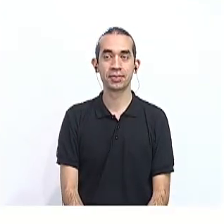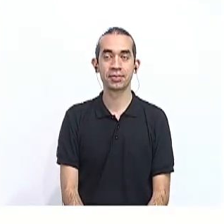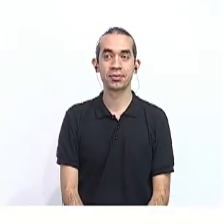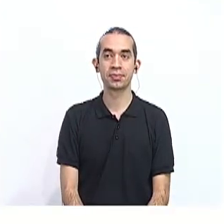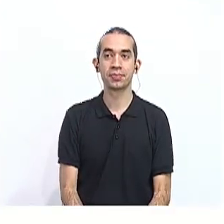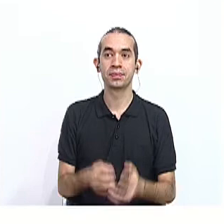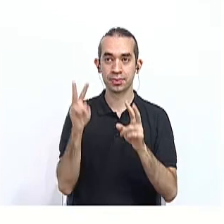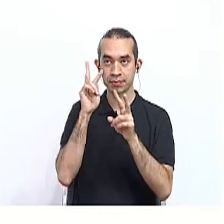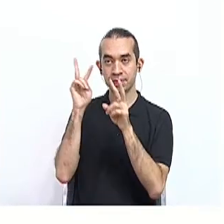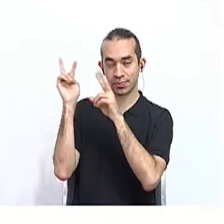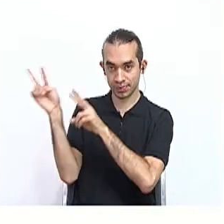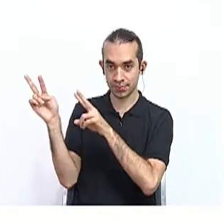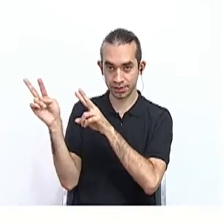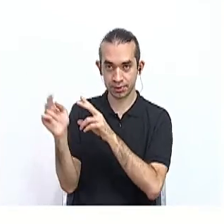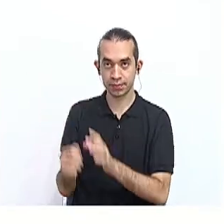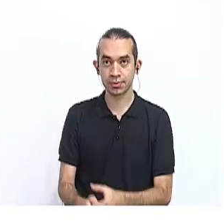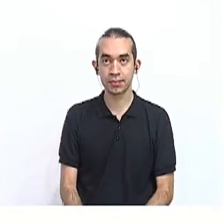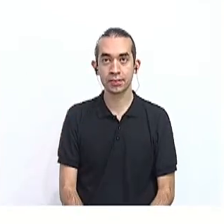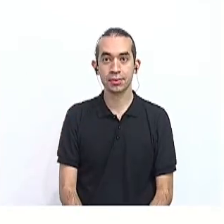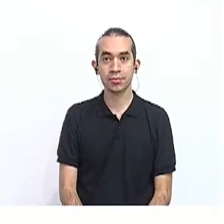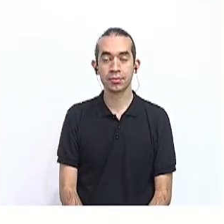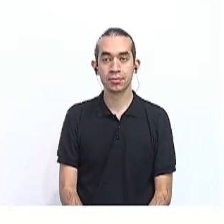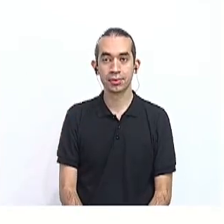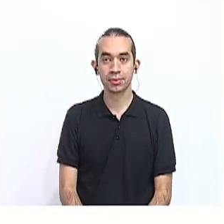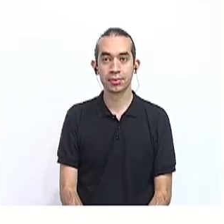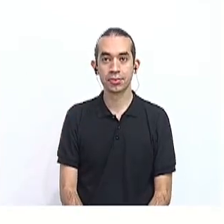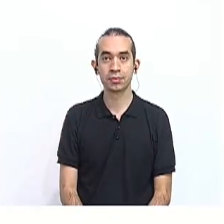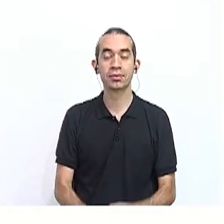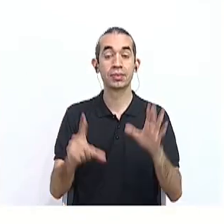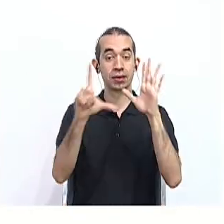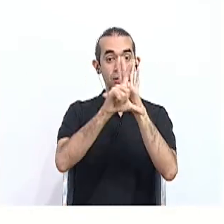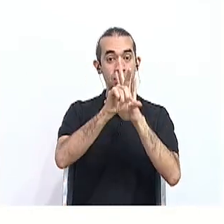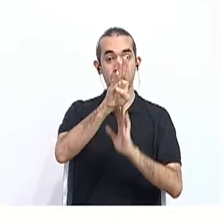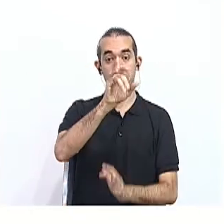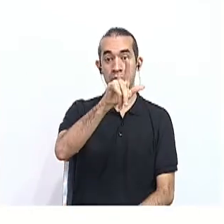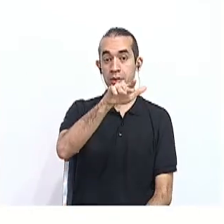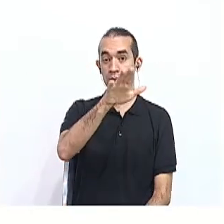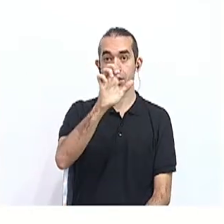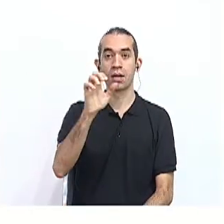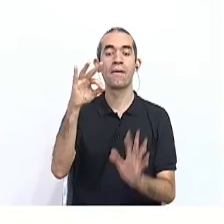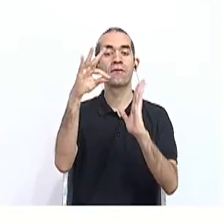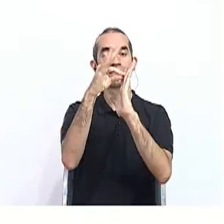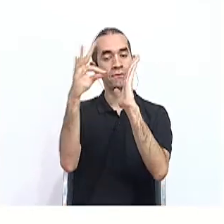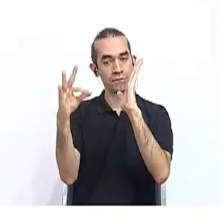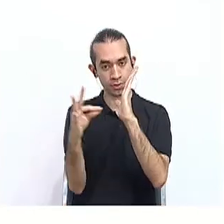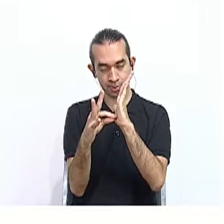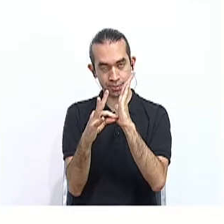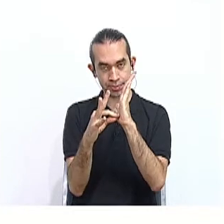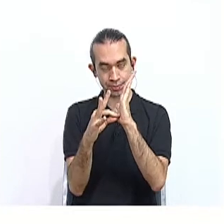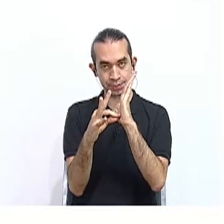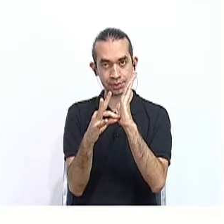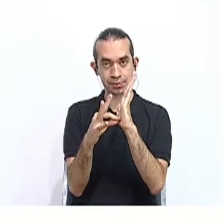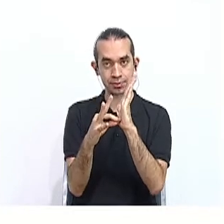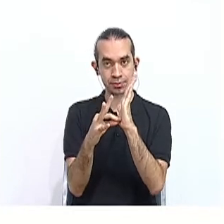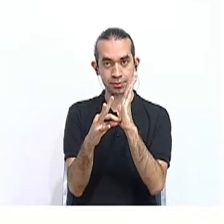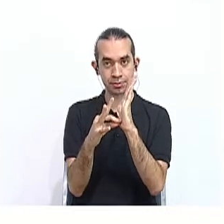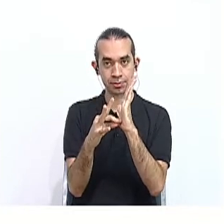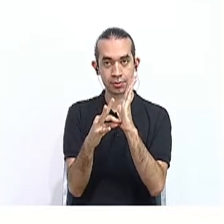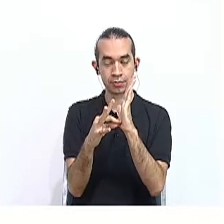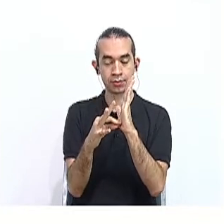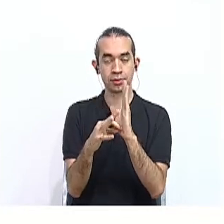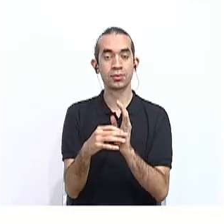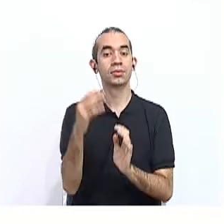Ahí observamos la representación de la ley de Boyle mediante su fórmula. Serían